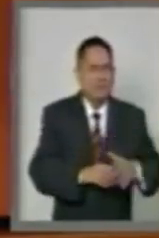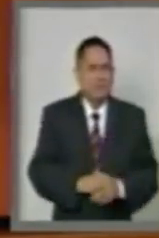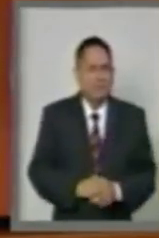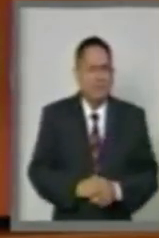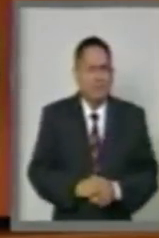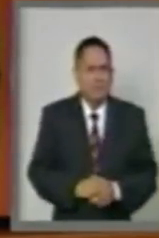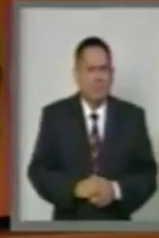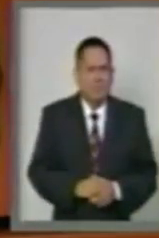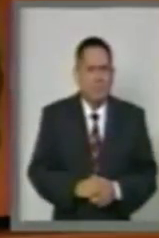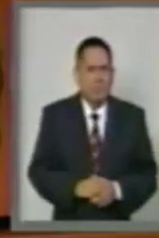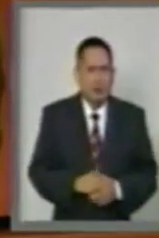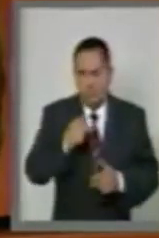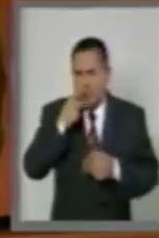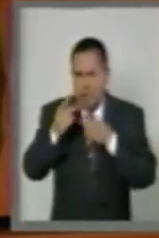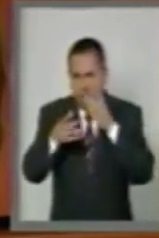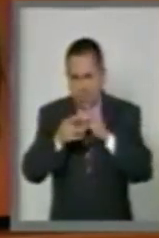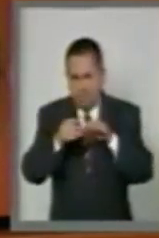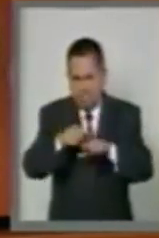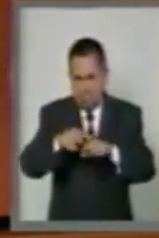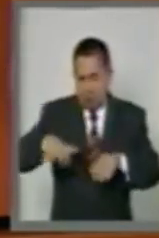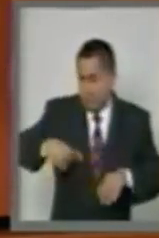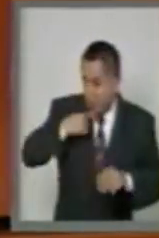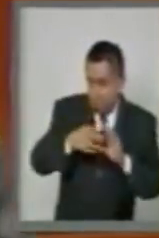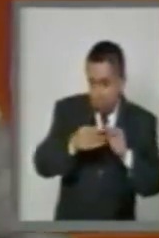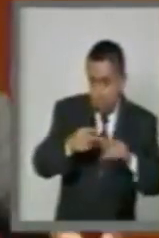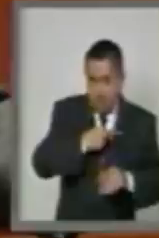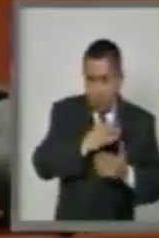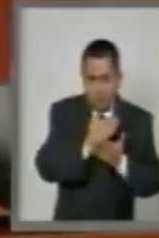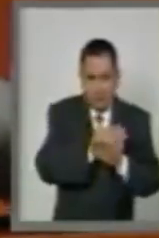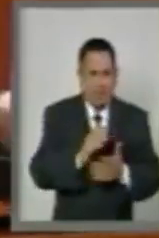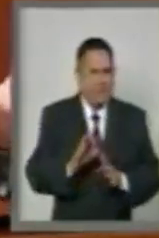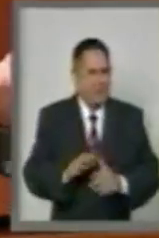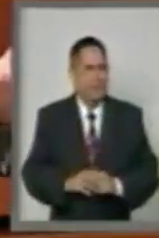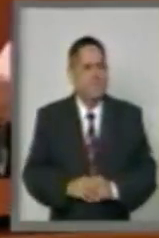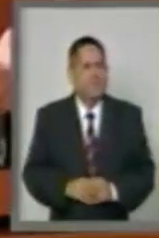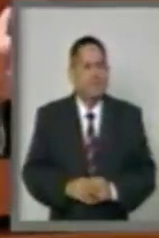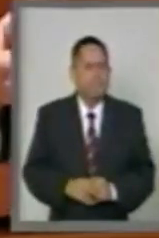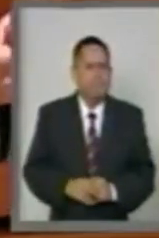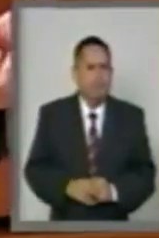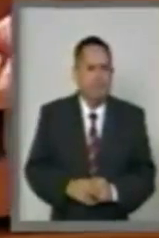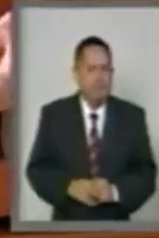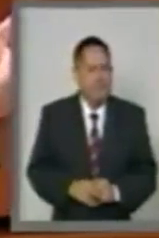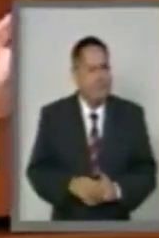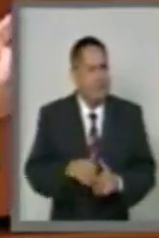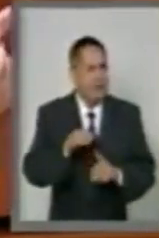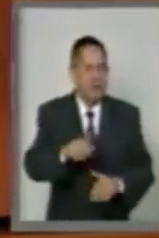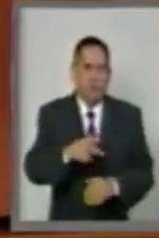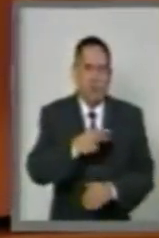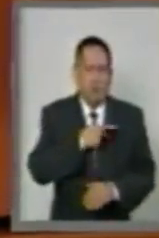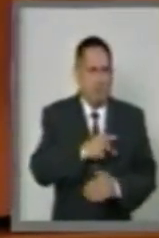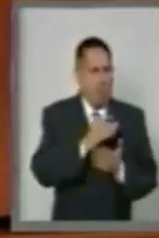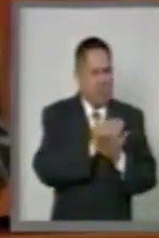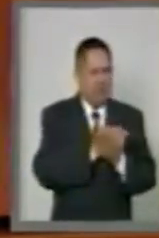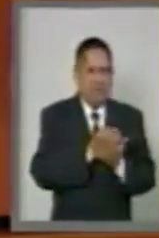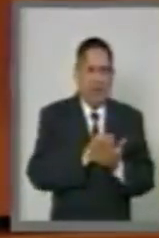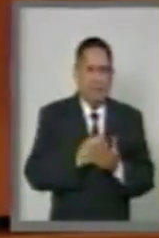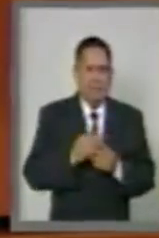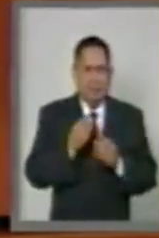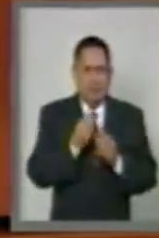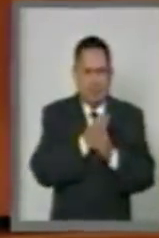Voy a hablar de la pobreza un poco porque se mencionó, ¿no? Pero la pobreza, ¿verdad? La pobreza está